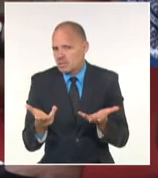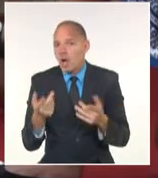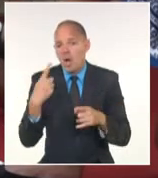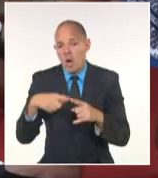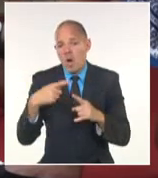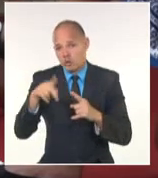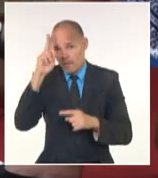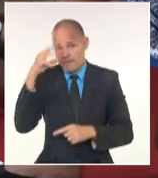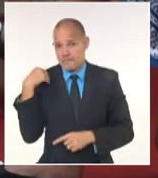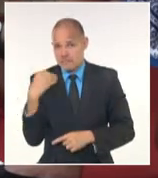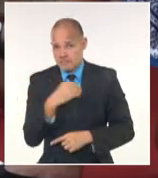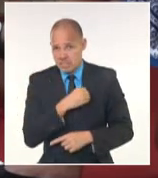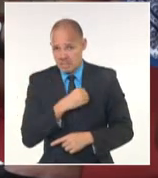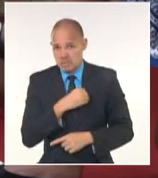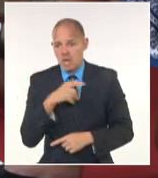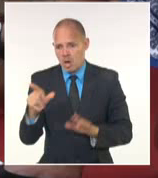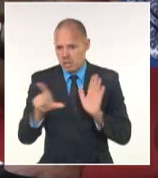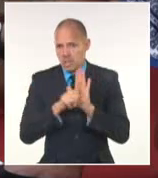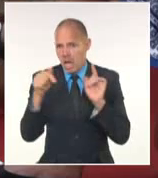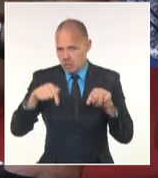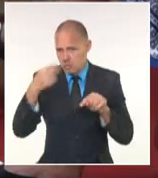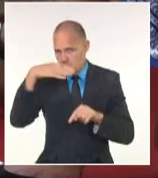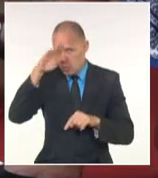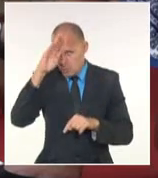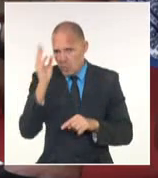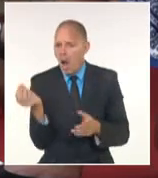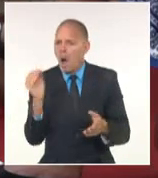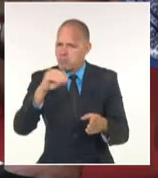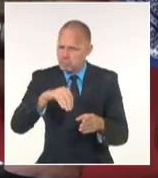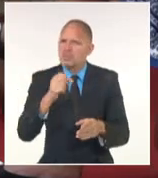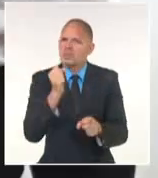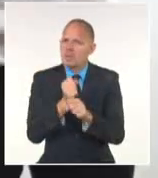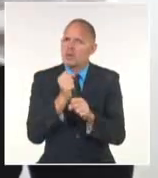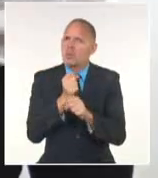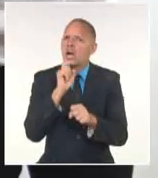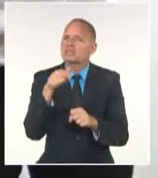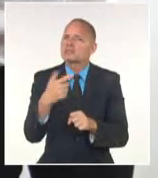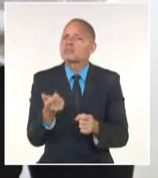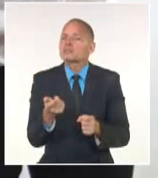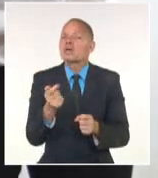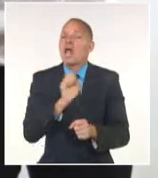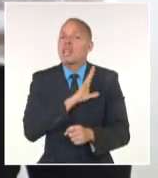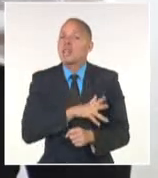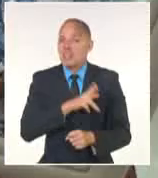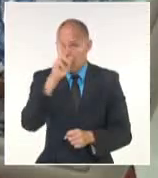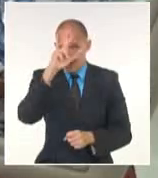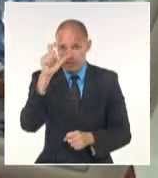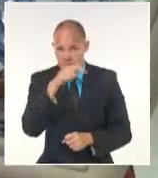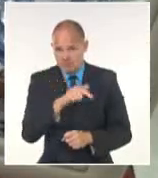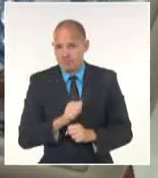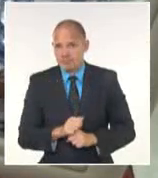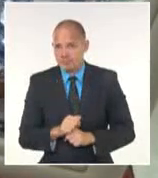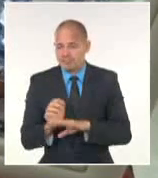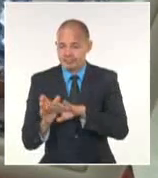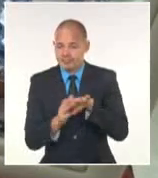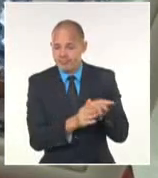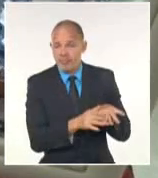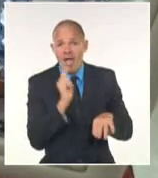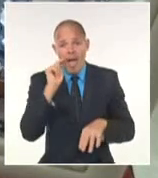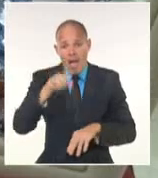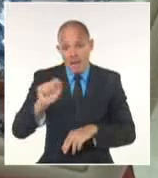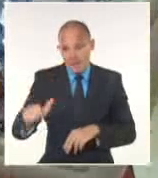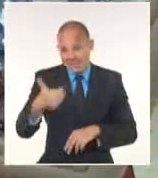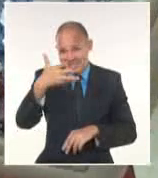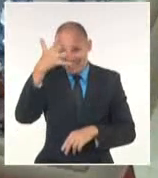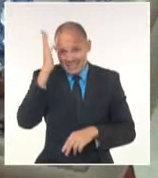palestinos licenciados en Cuba en el Ministerio de Sanidad Palestina. En este encuentro, el presidente de la República,